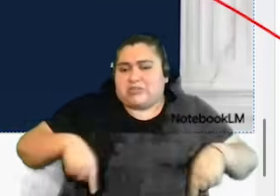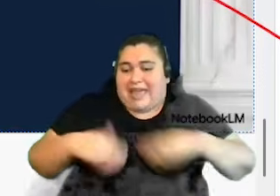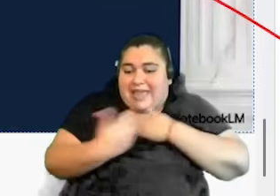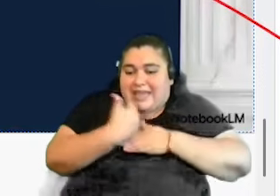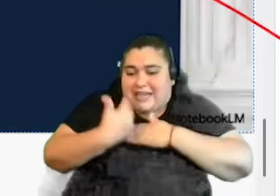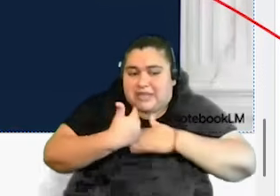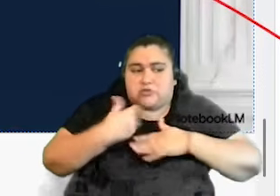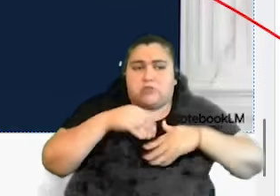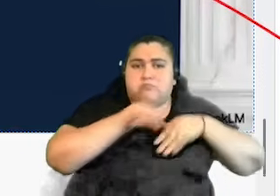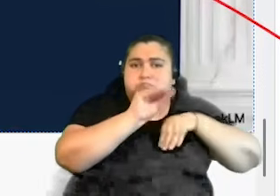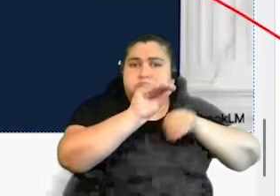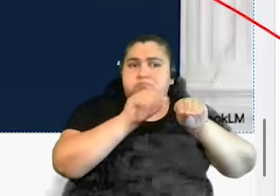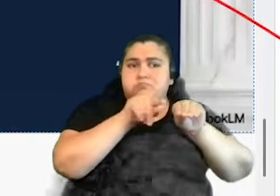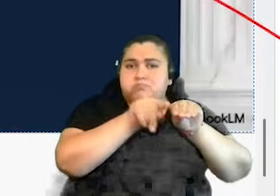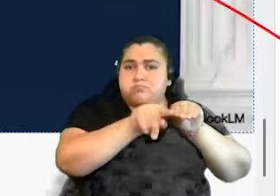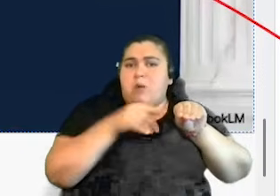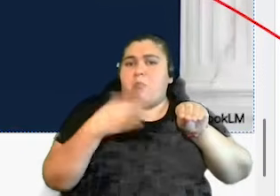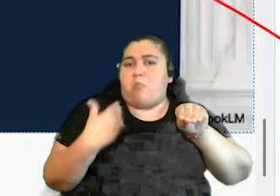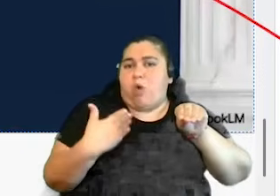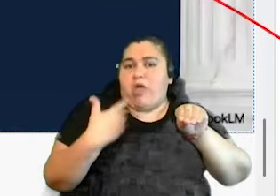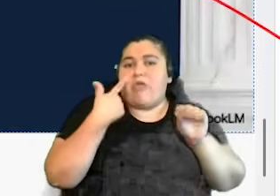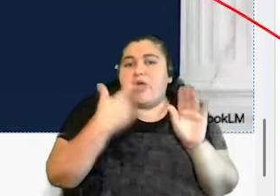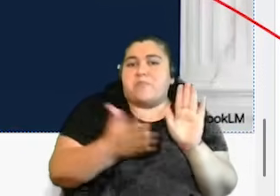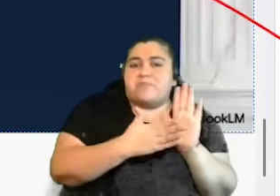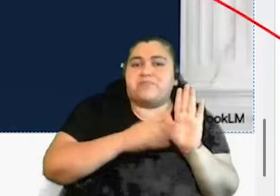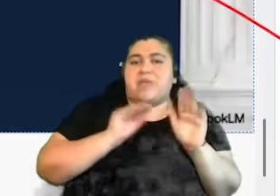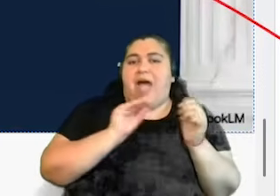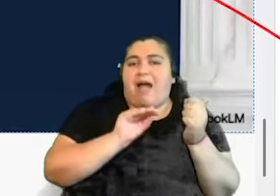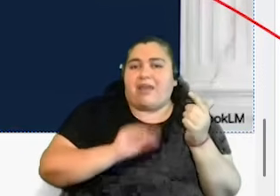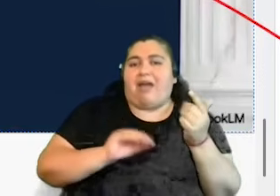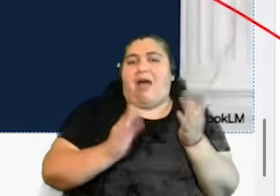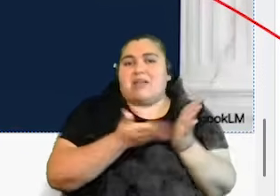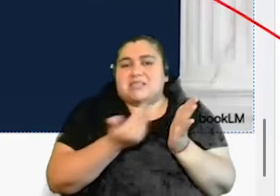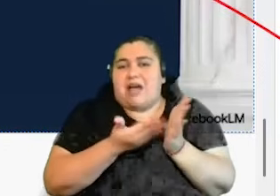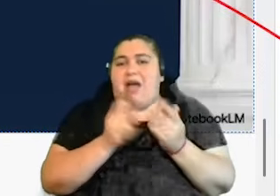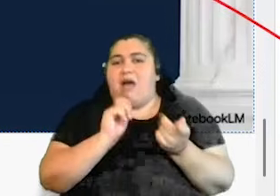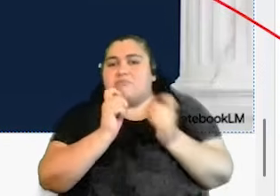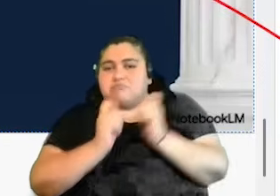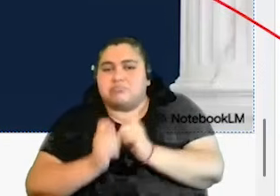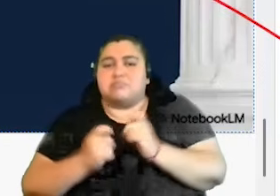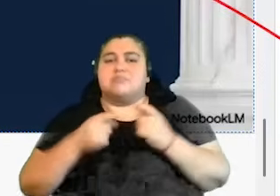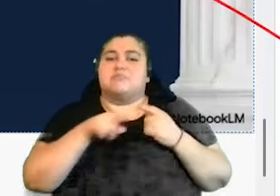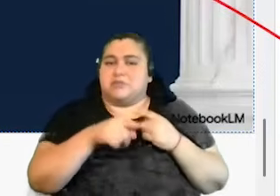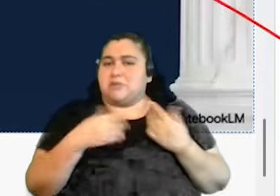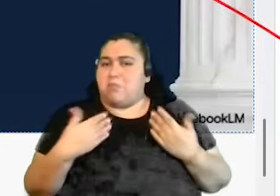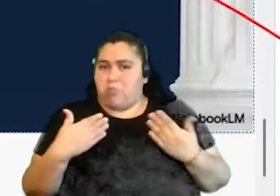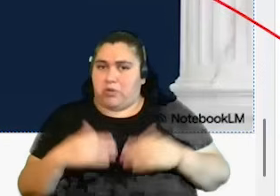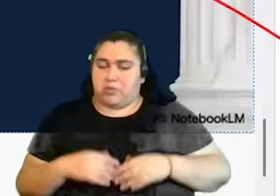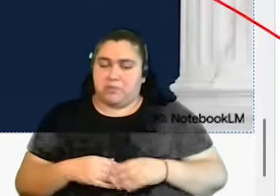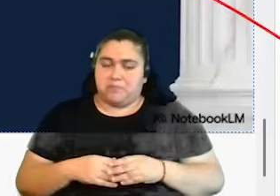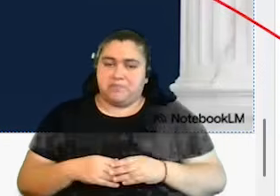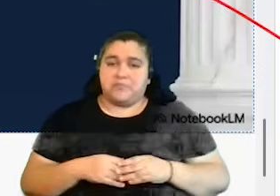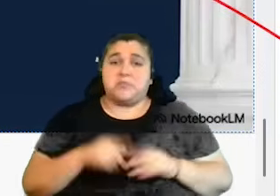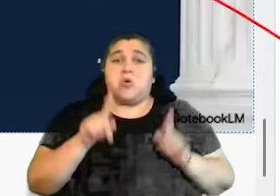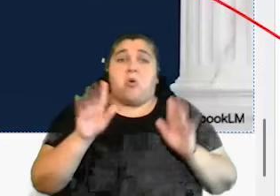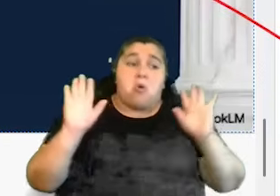esa declaración jurada haya que validar, agregar o suprimir determinados valores. O puede ser que